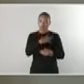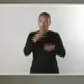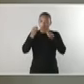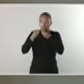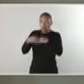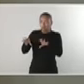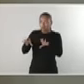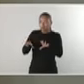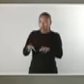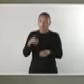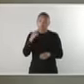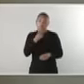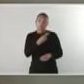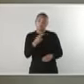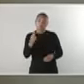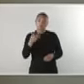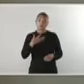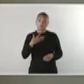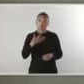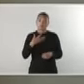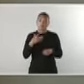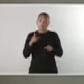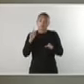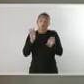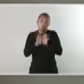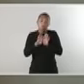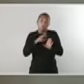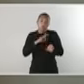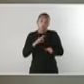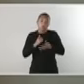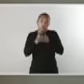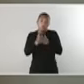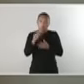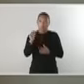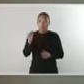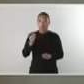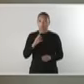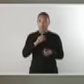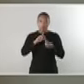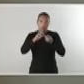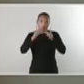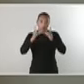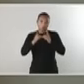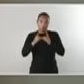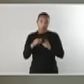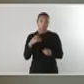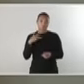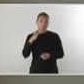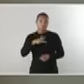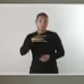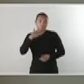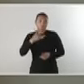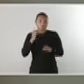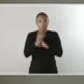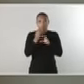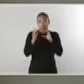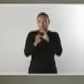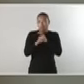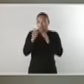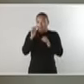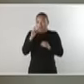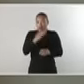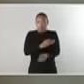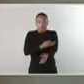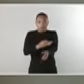ustedes por lo menos alivian poquito el dolor Me da cosa ver familias en cada ciudad de hijos